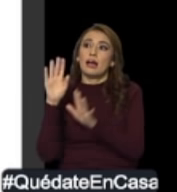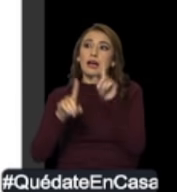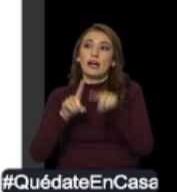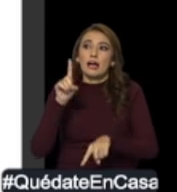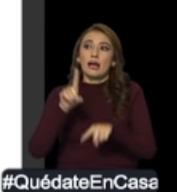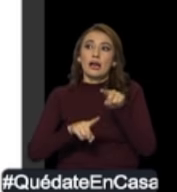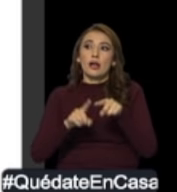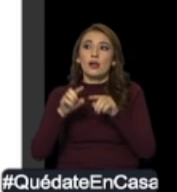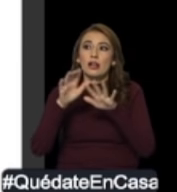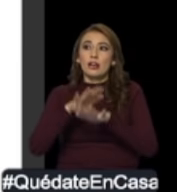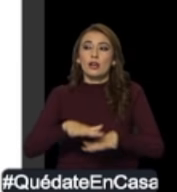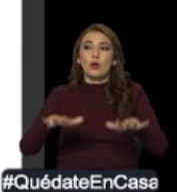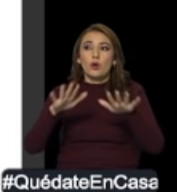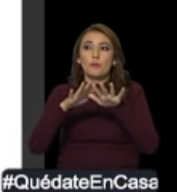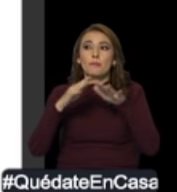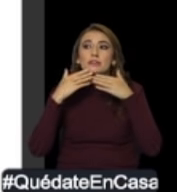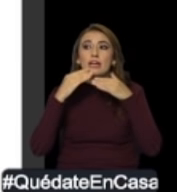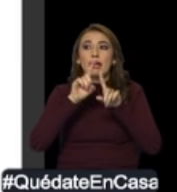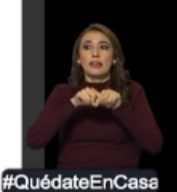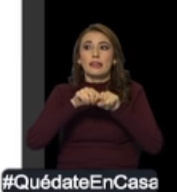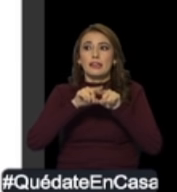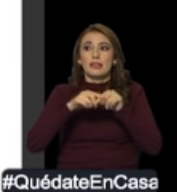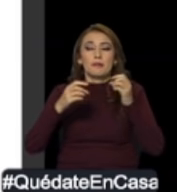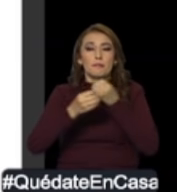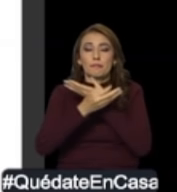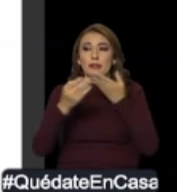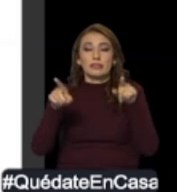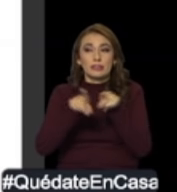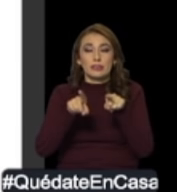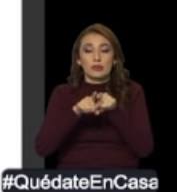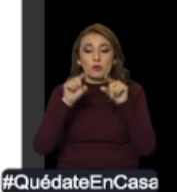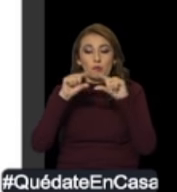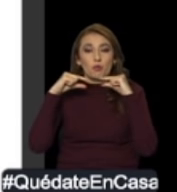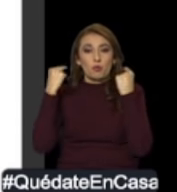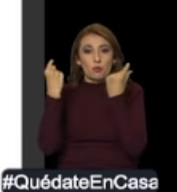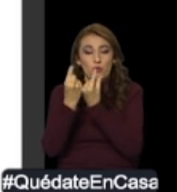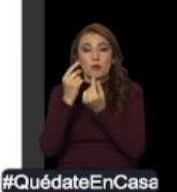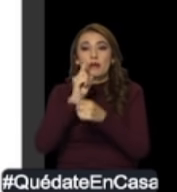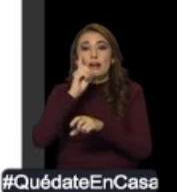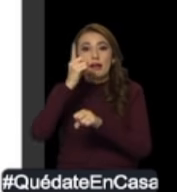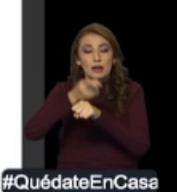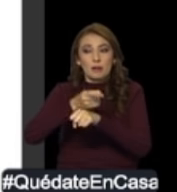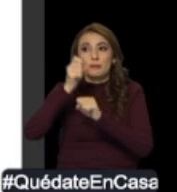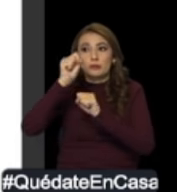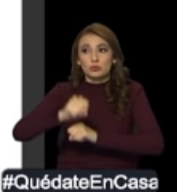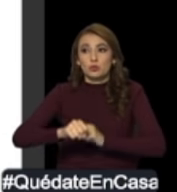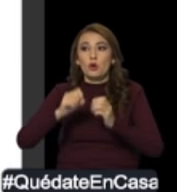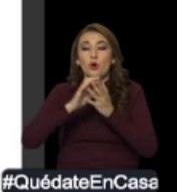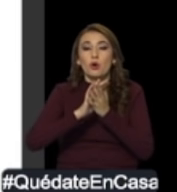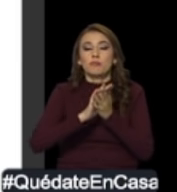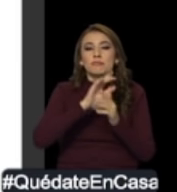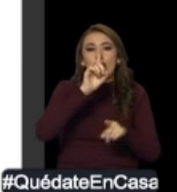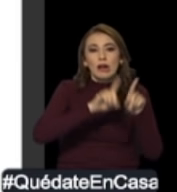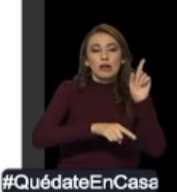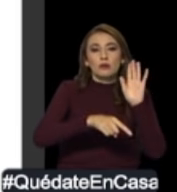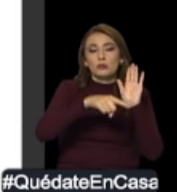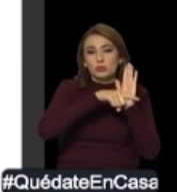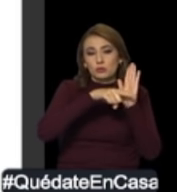de nacionalidad de los pacientes que de nuevo en la misma clasificación de confirmado, descartado y sospechoso se